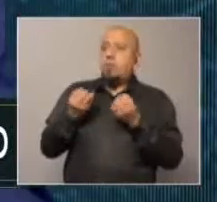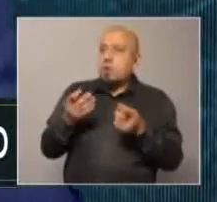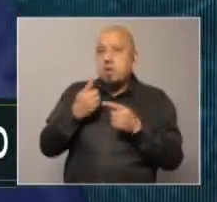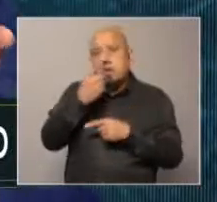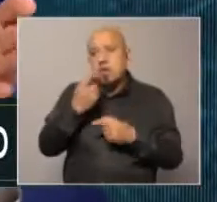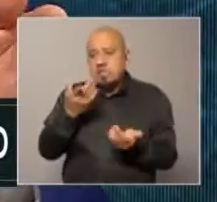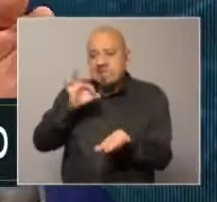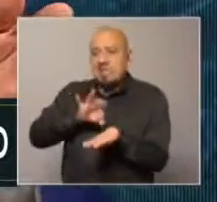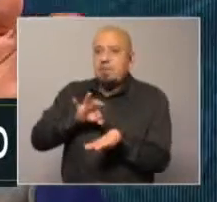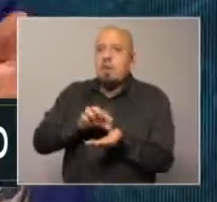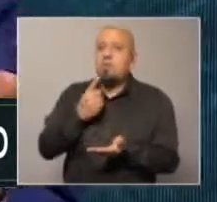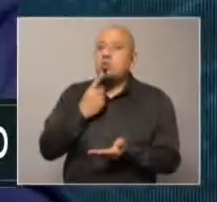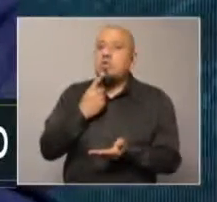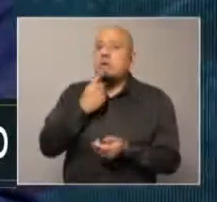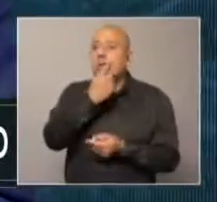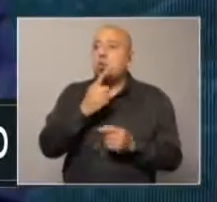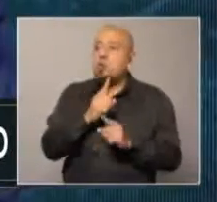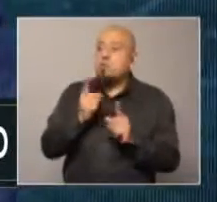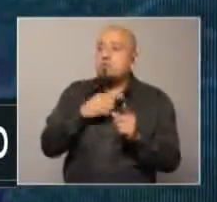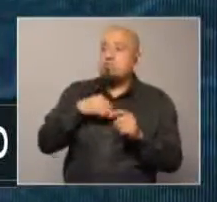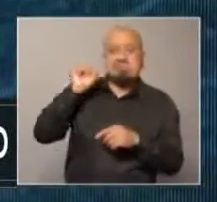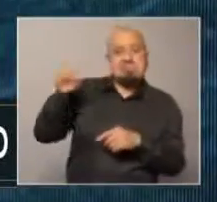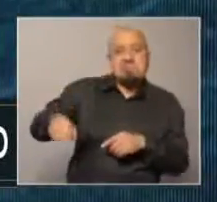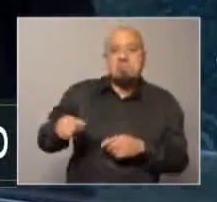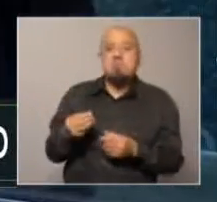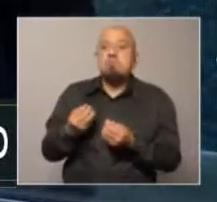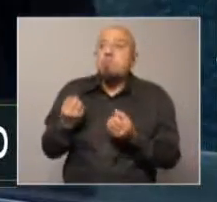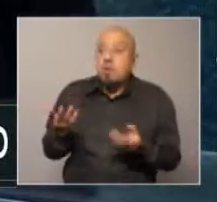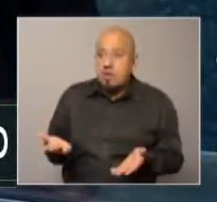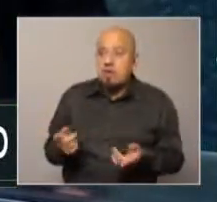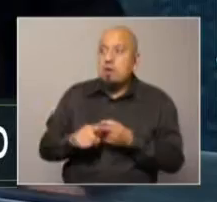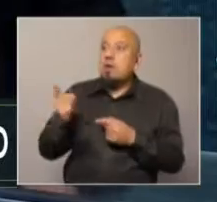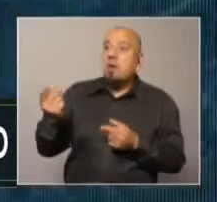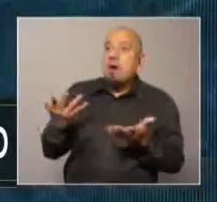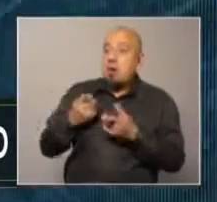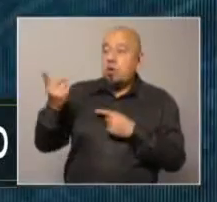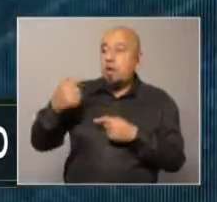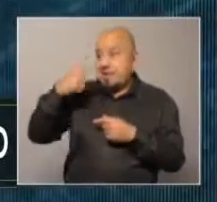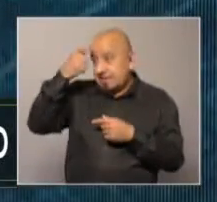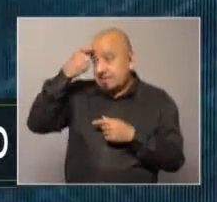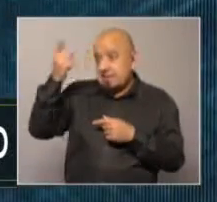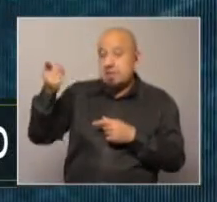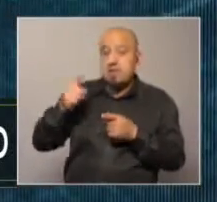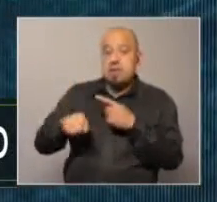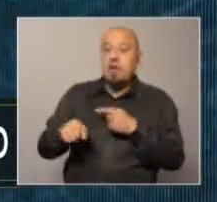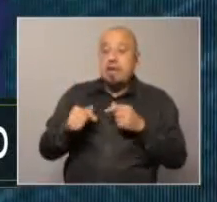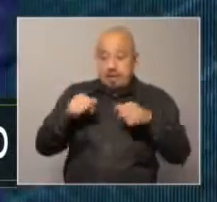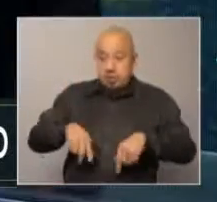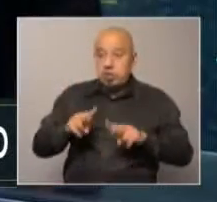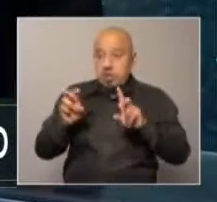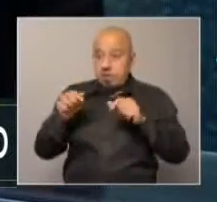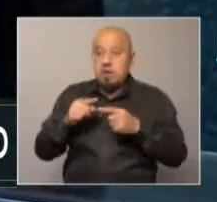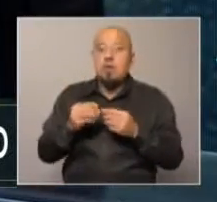escuchan? Ahora empezaron a escuchar a los científicos porque les resolvieron el test para sacar el coronavirus. Mirá qué bien, qué buena la ciencia. Pero esto es ciencia también.